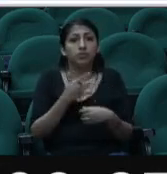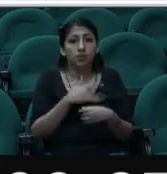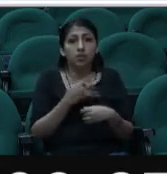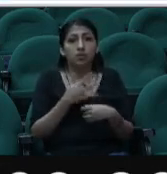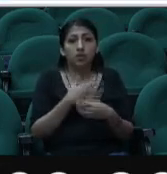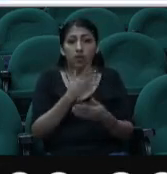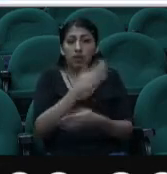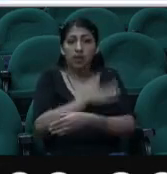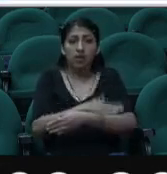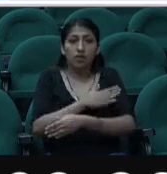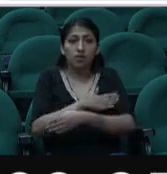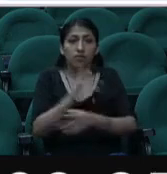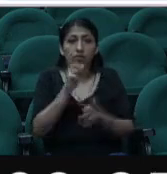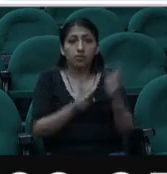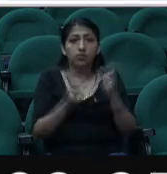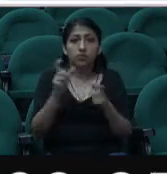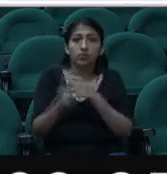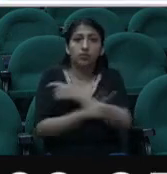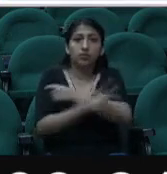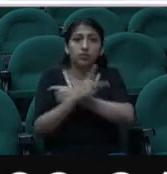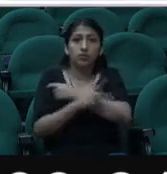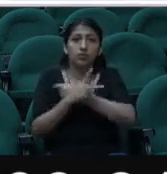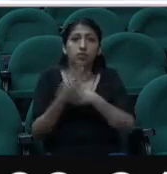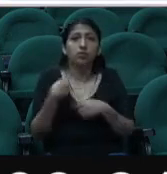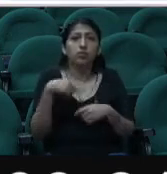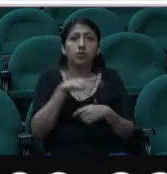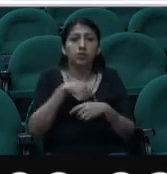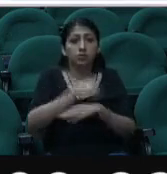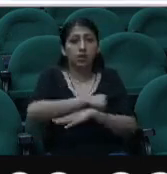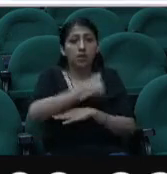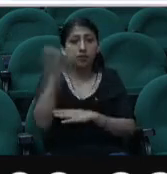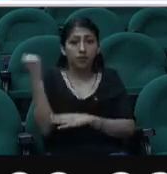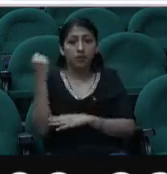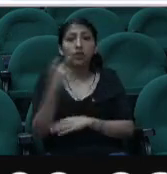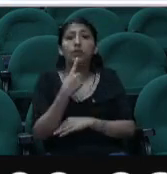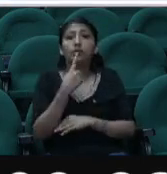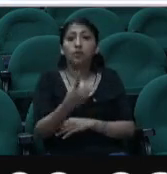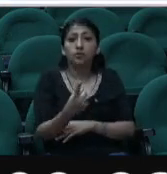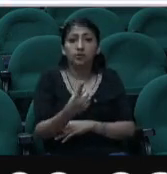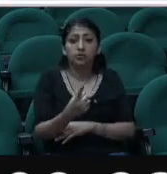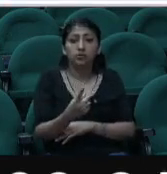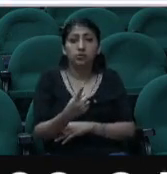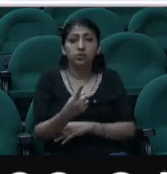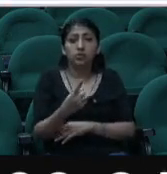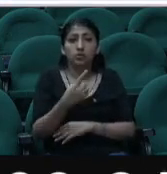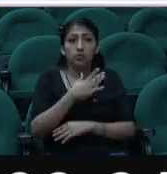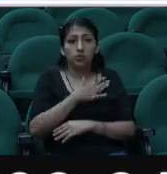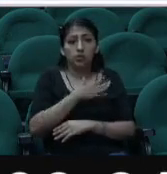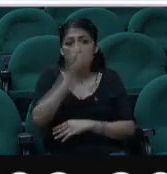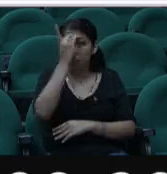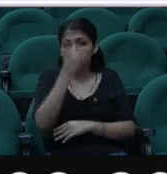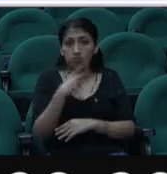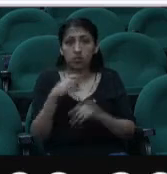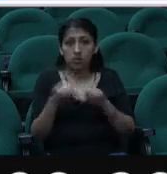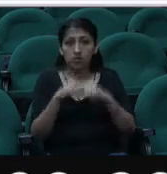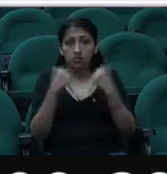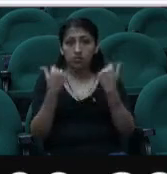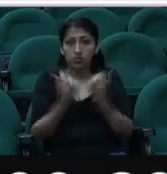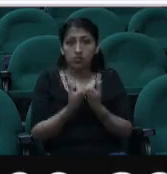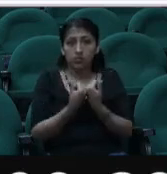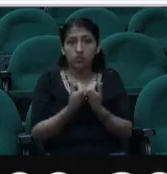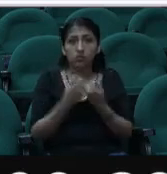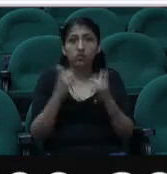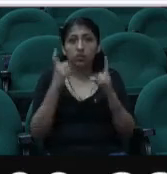ese cariño de los ciudadanos de pastaza será nuestra victoria y decirles que he tomado esta decisión en un